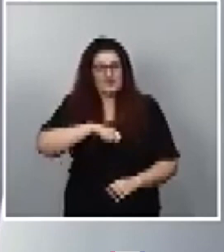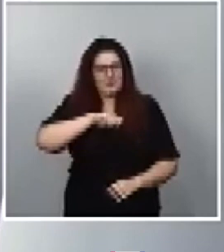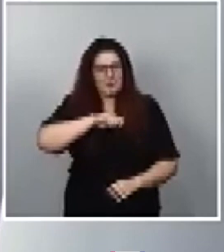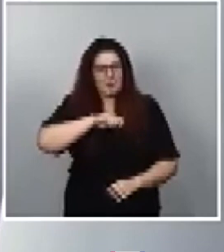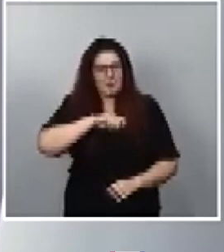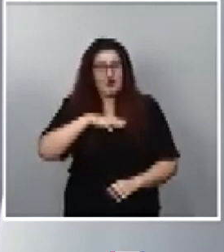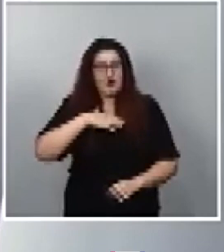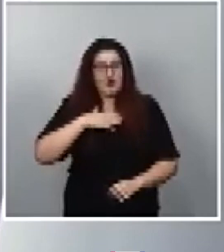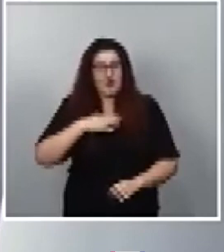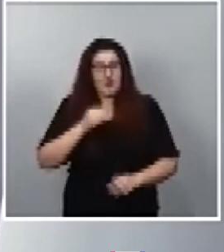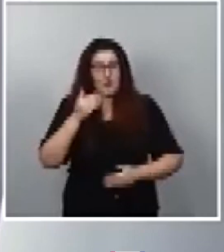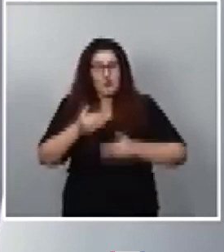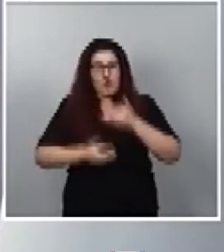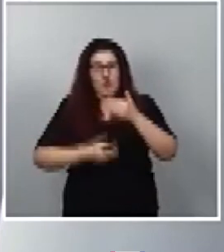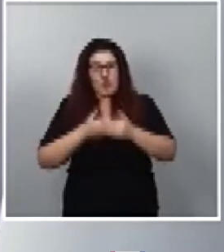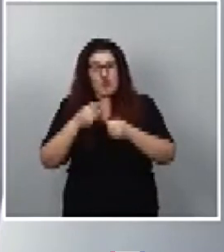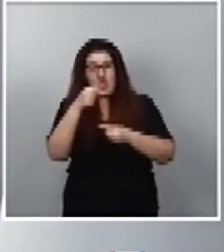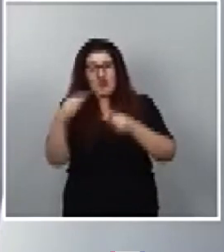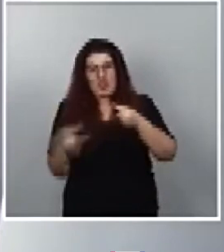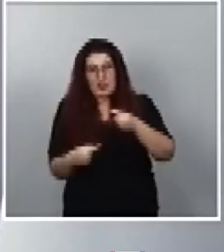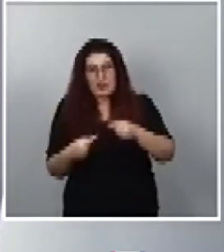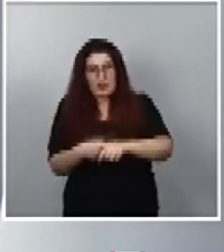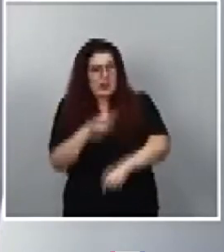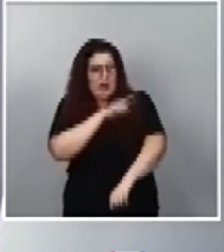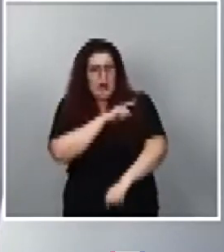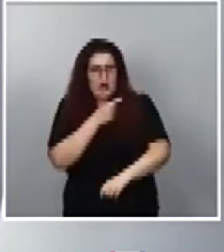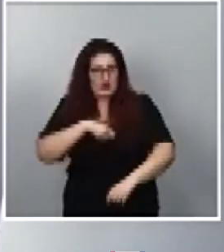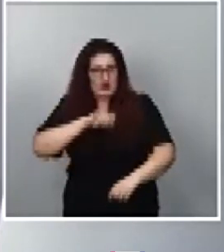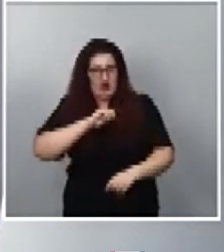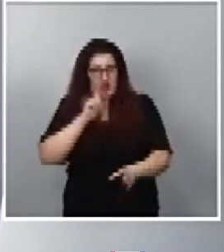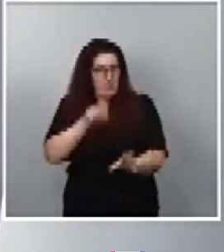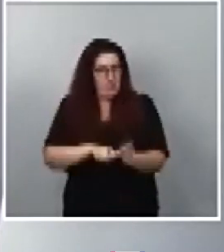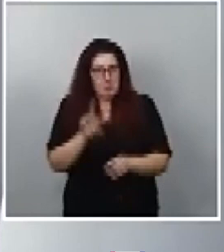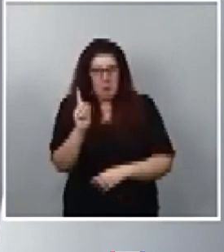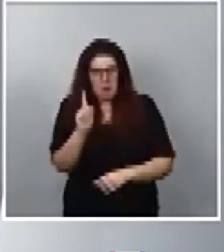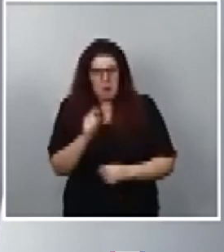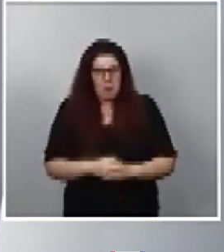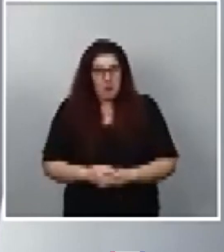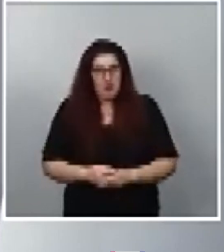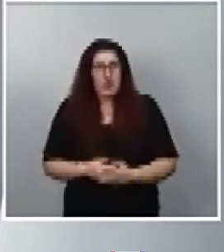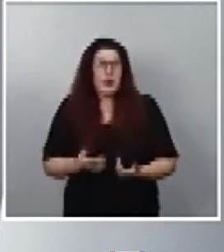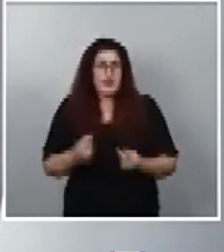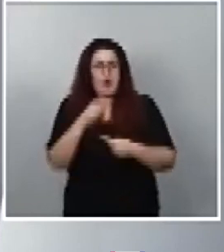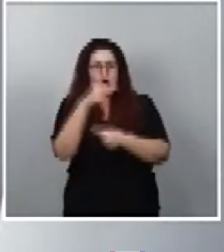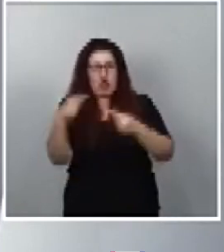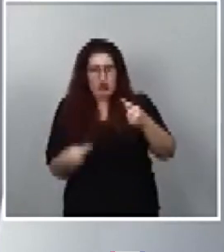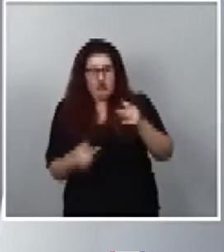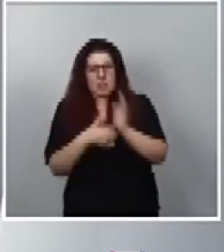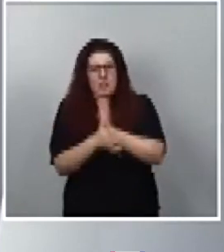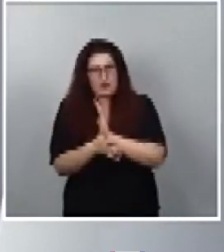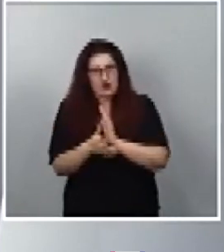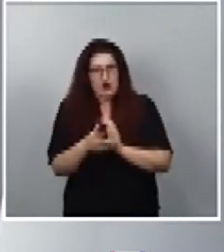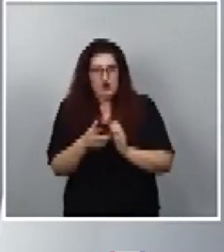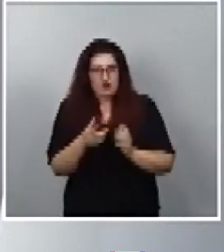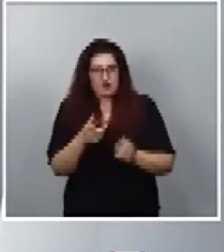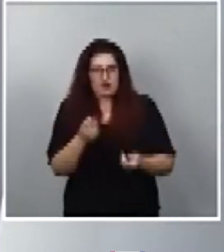no se incorpore al procedimiento de déficit excesivo que evidentemente exige unos ajustes más intensos